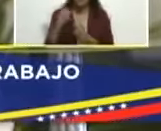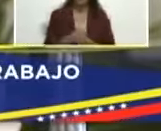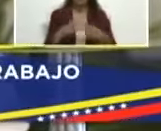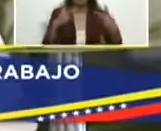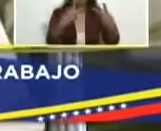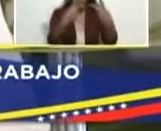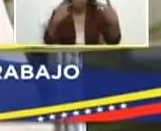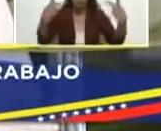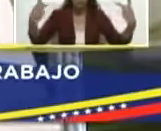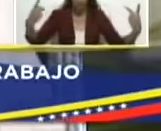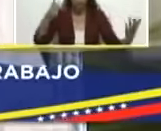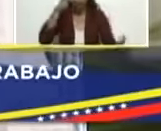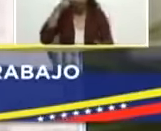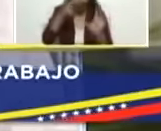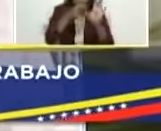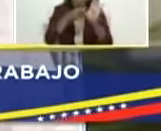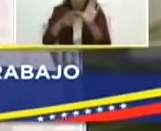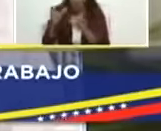energías tradicionales,